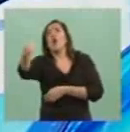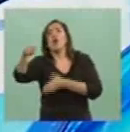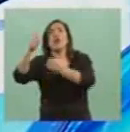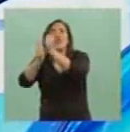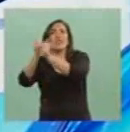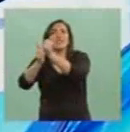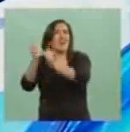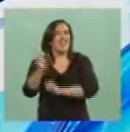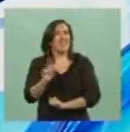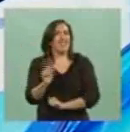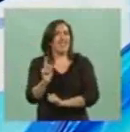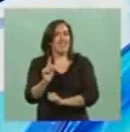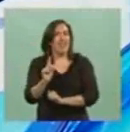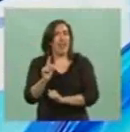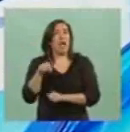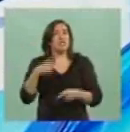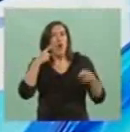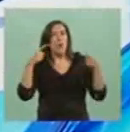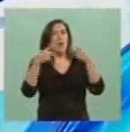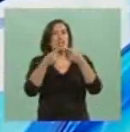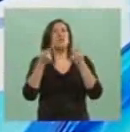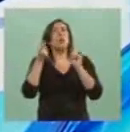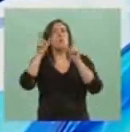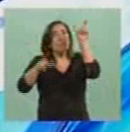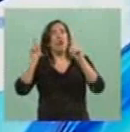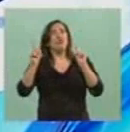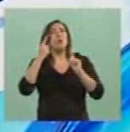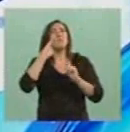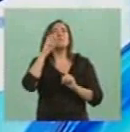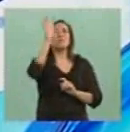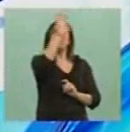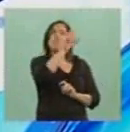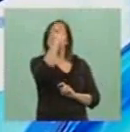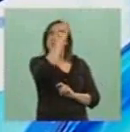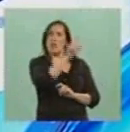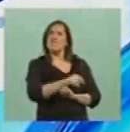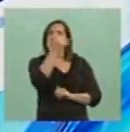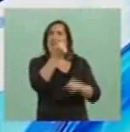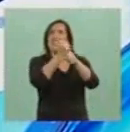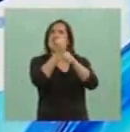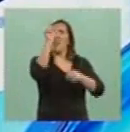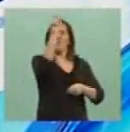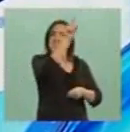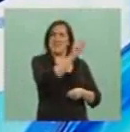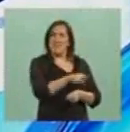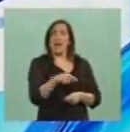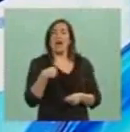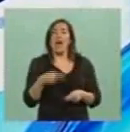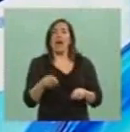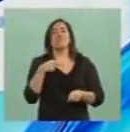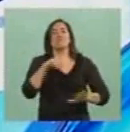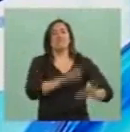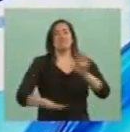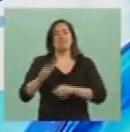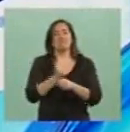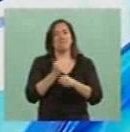Buenos Aires. Este es el gran objetivo que tenemos que ponernos y nos estamos poniendo todos los argentinos. Y los estamos llevando adelante,